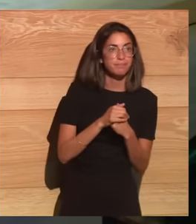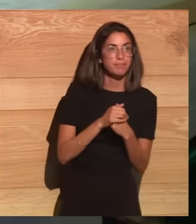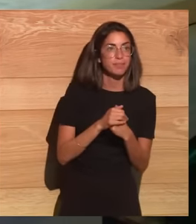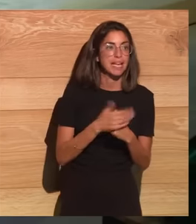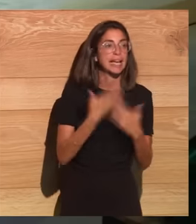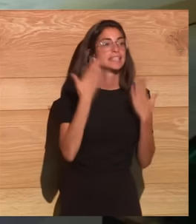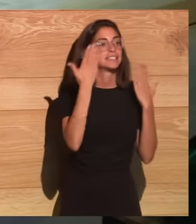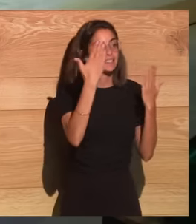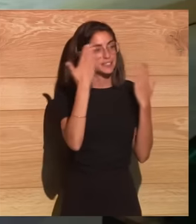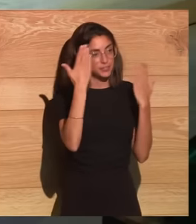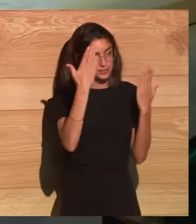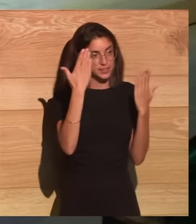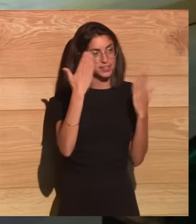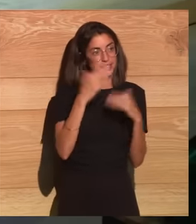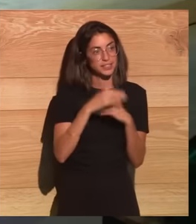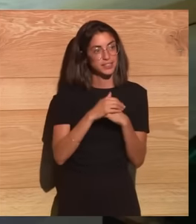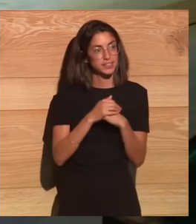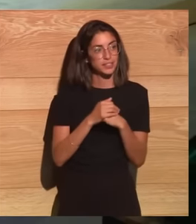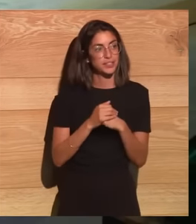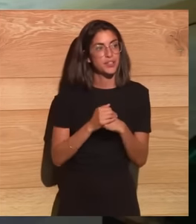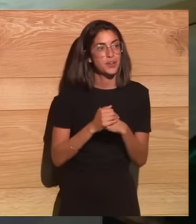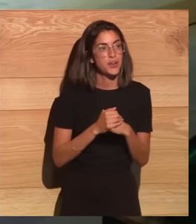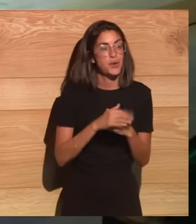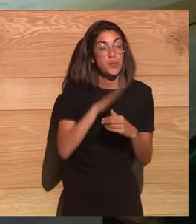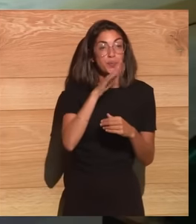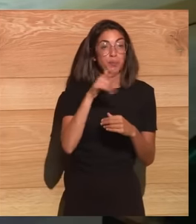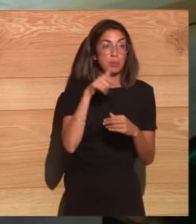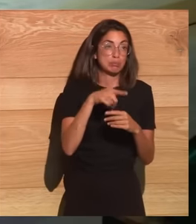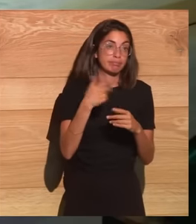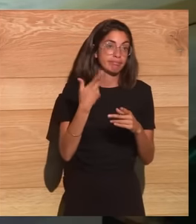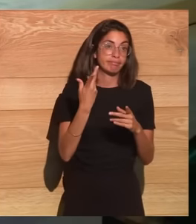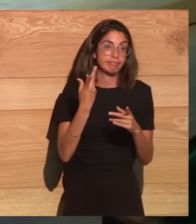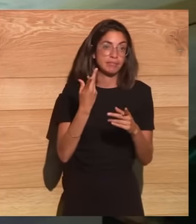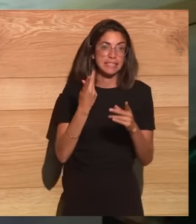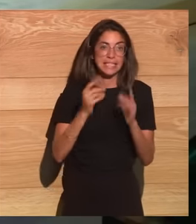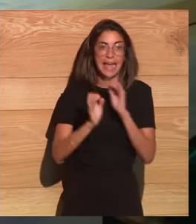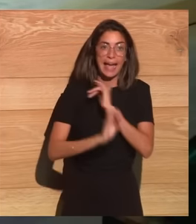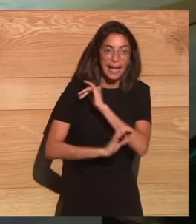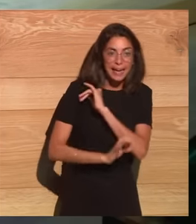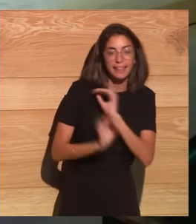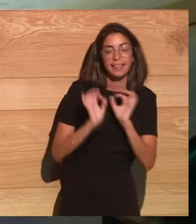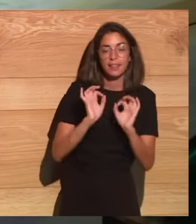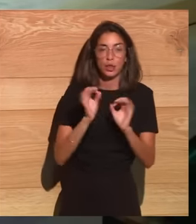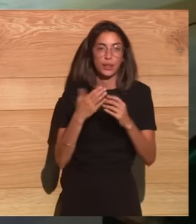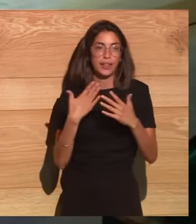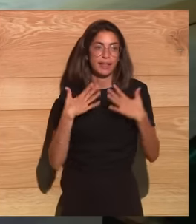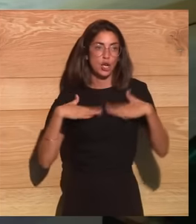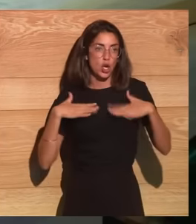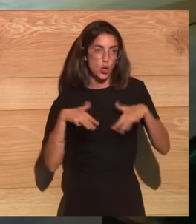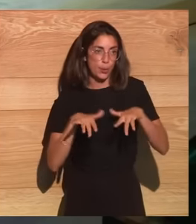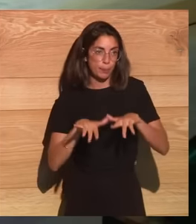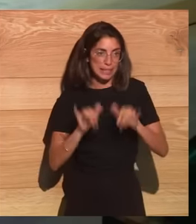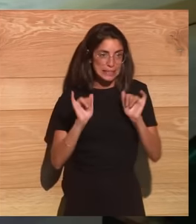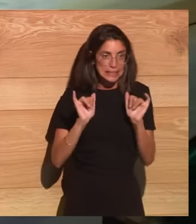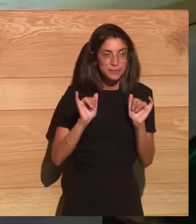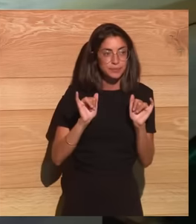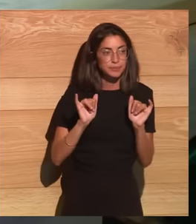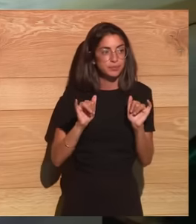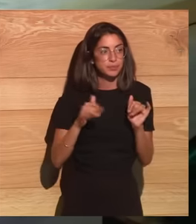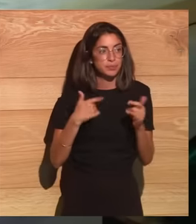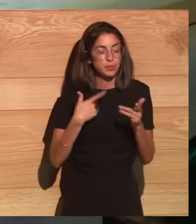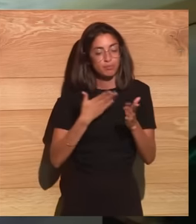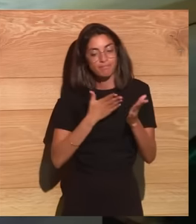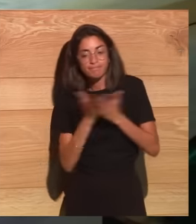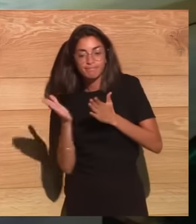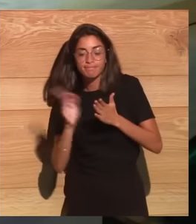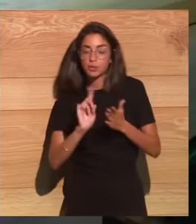favor, felicitarte. Gracias. Pero hablábamos de este ejercicio de destape. Sí. Que es, sin duda, íntimo. No las esquivaba, es que no me